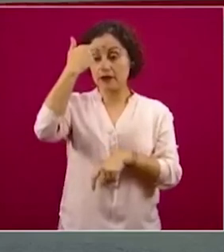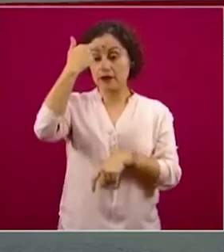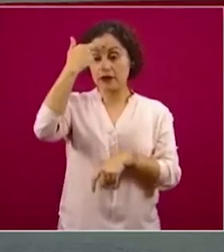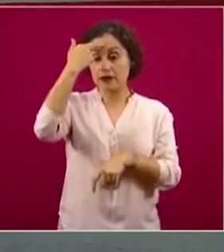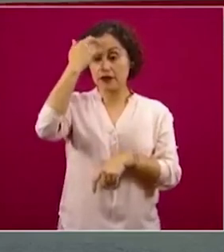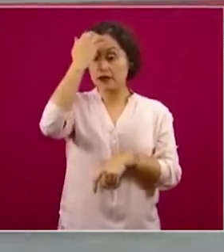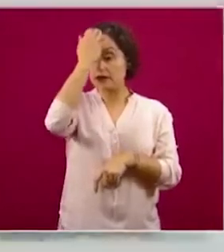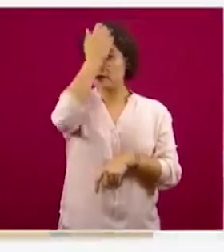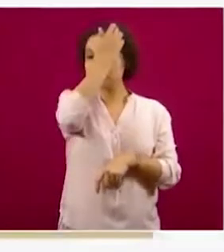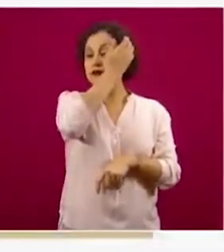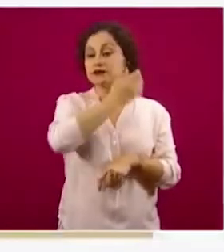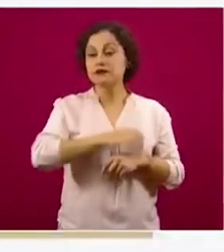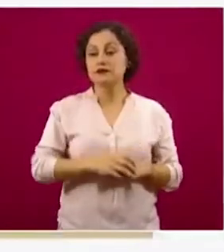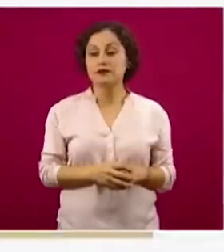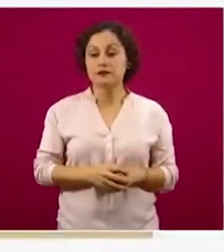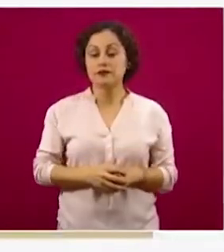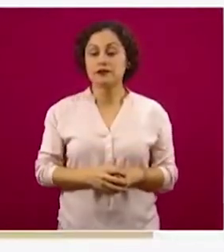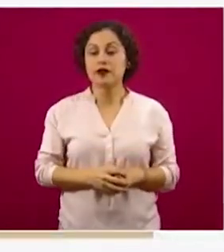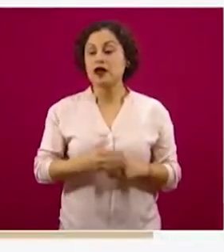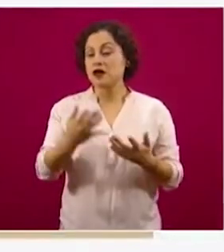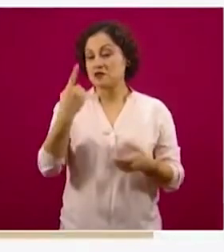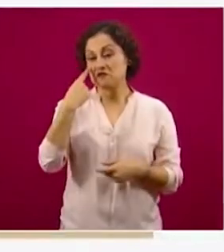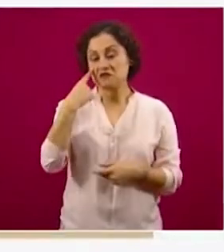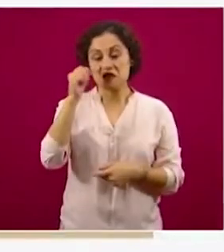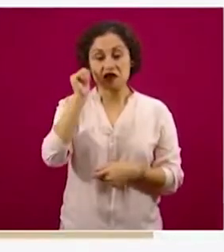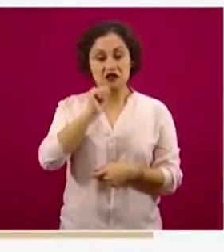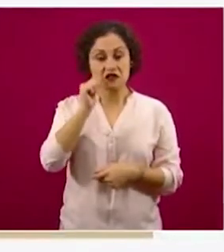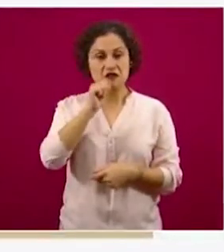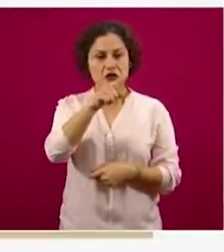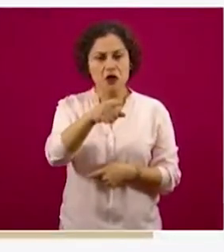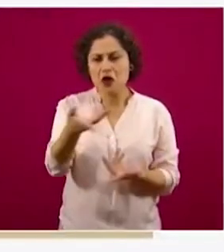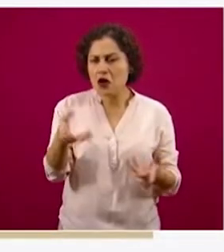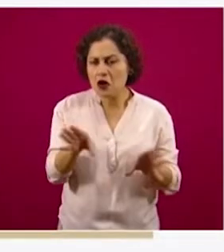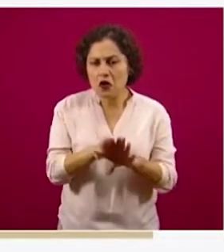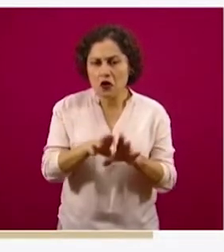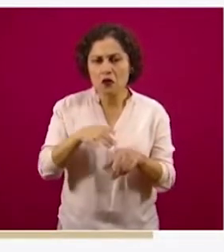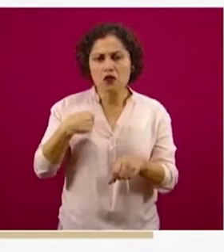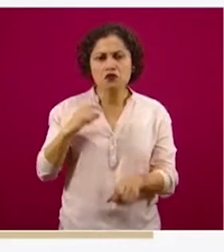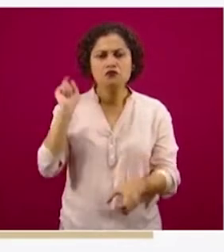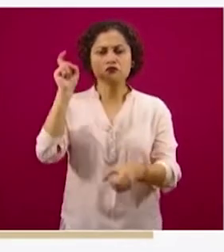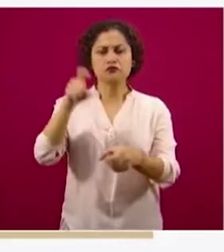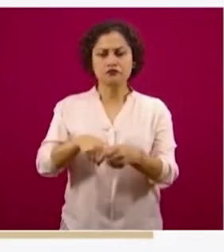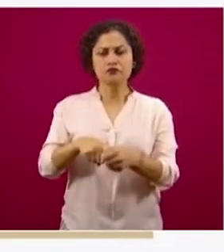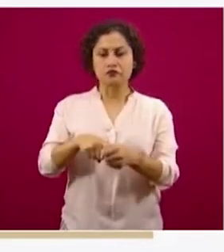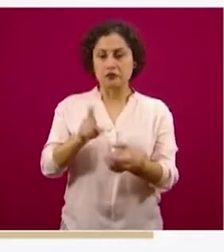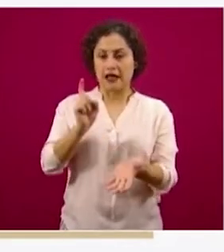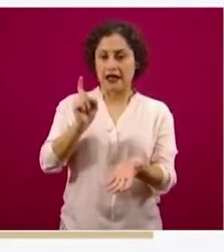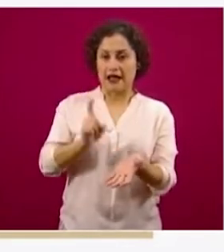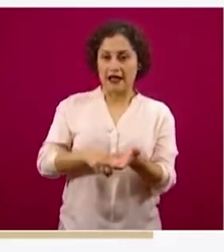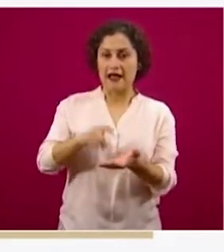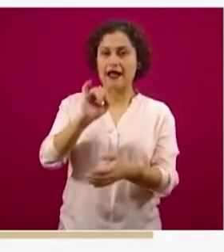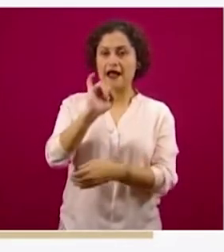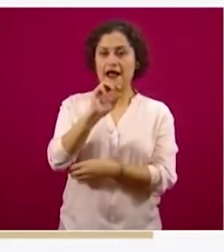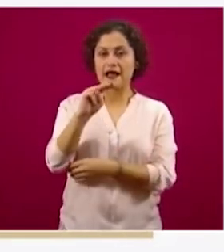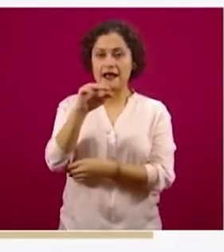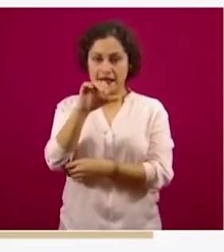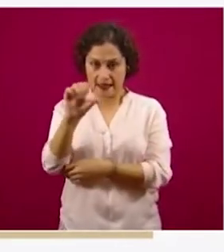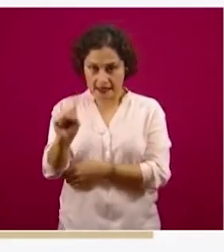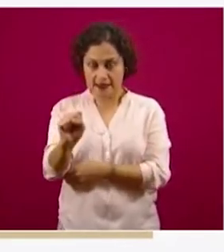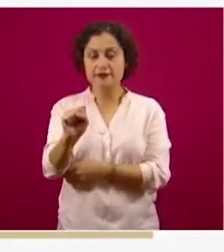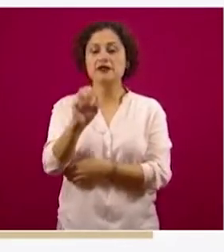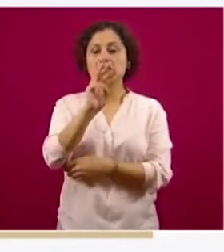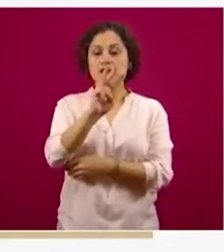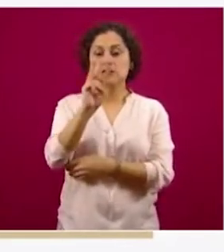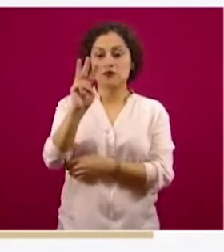la mecánica es la de siempre es muy sencilla ingresar a la página de james punto mx no hay otra página de links